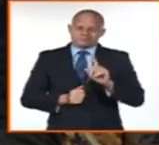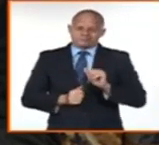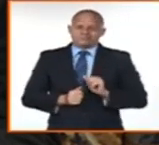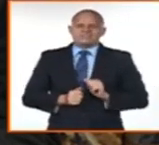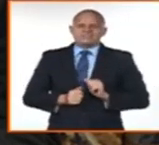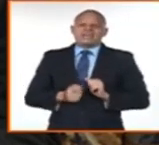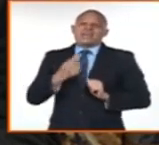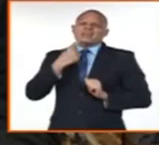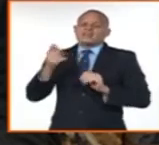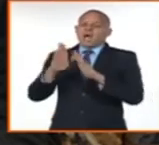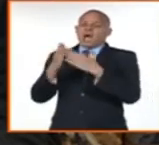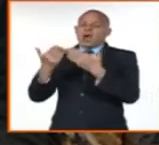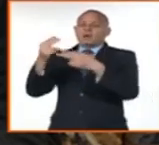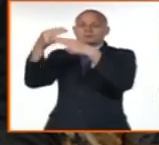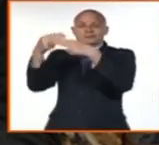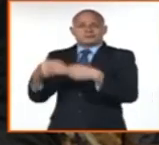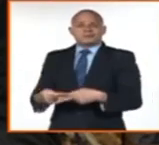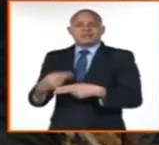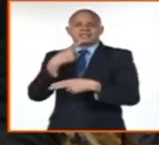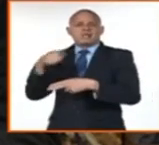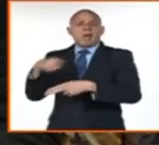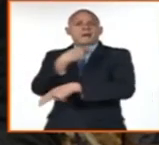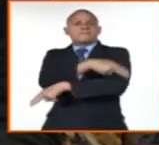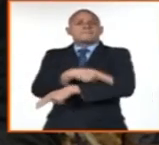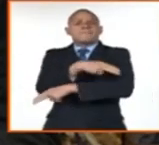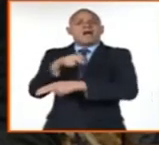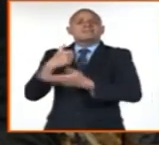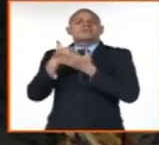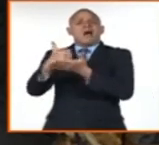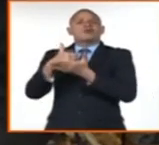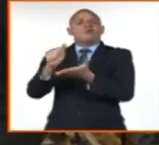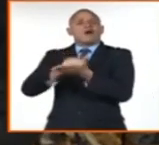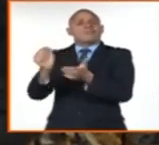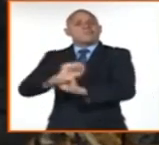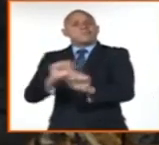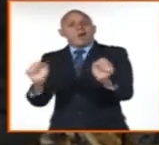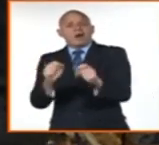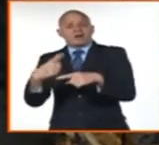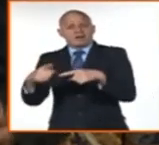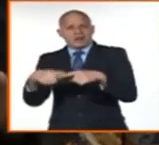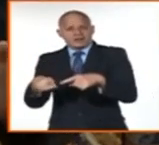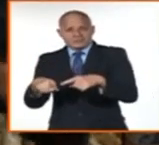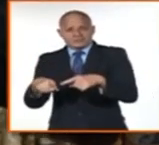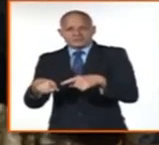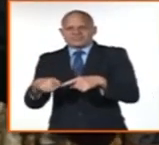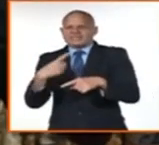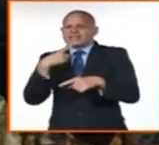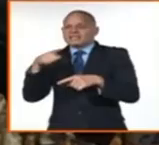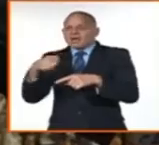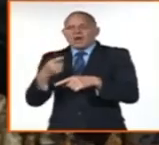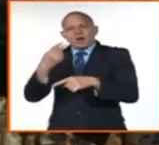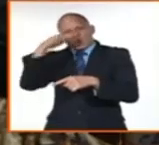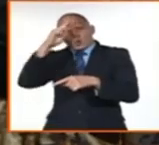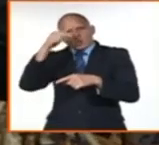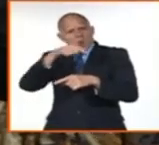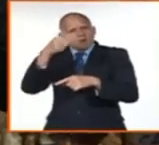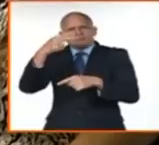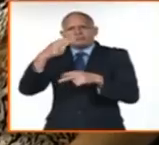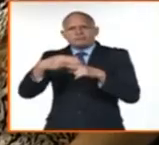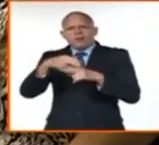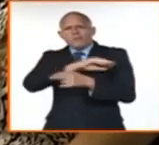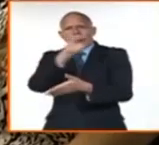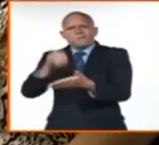unilateral, donde nos ponía como países patrocinadores del terrorismo, lo cual es una mentira. Ustedes no han visto terroristas en Cuba, de terrorismo en